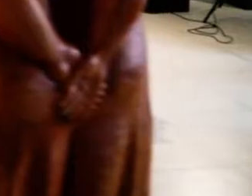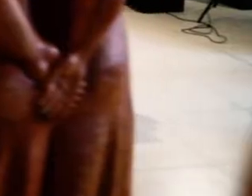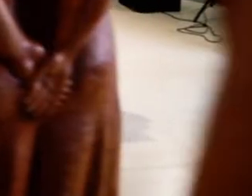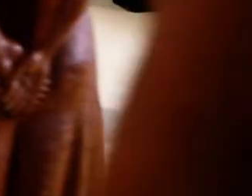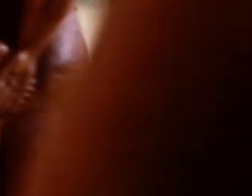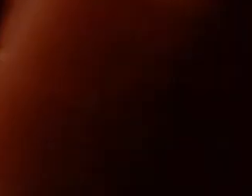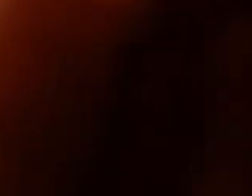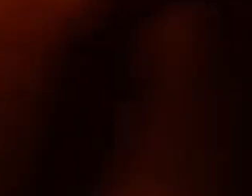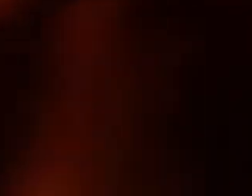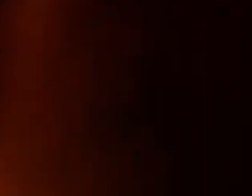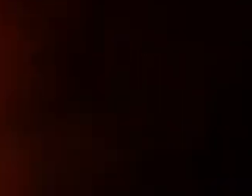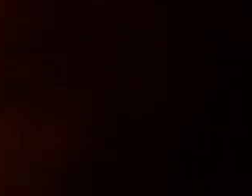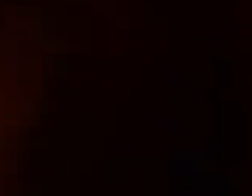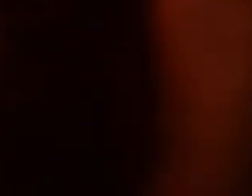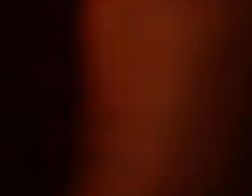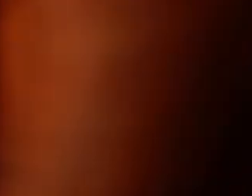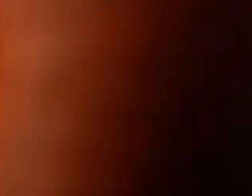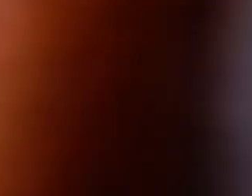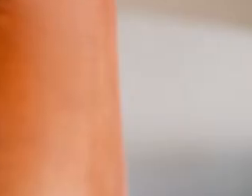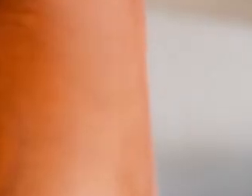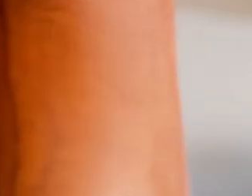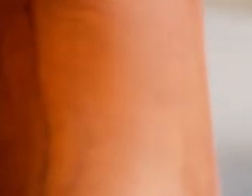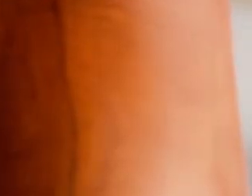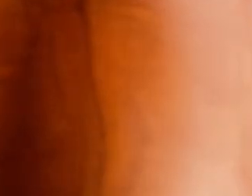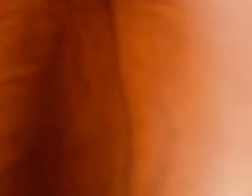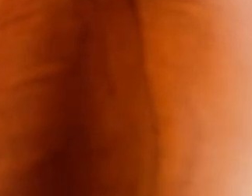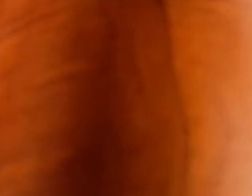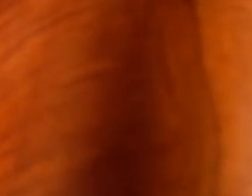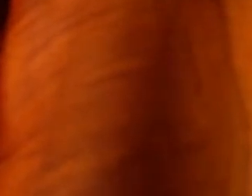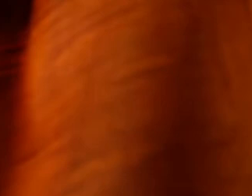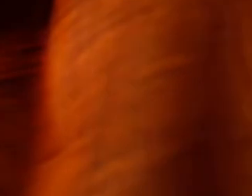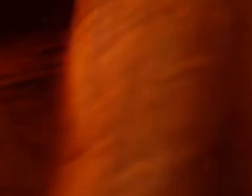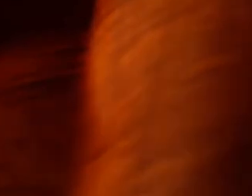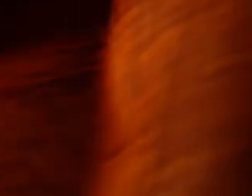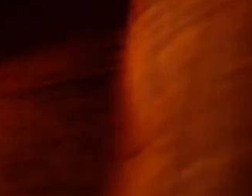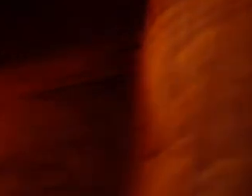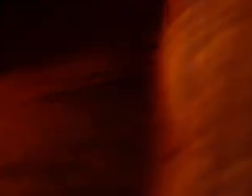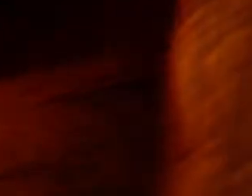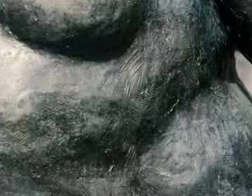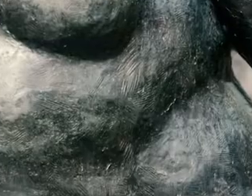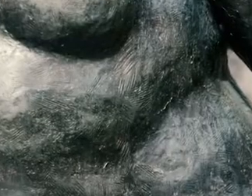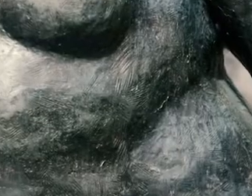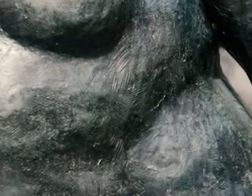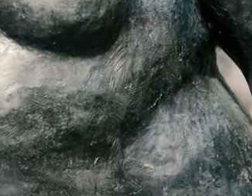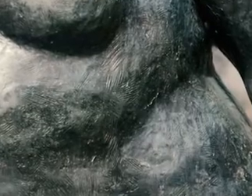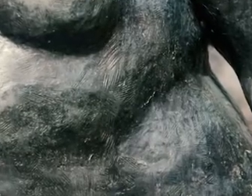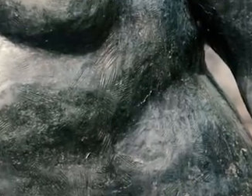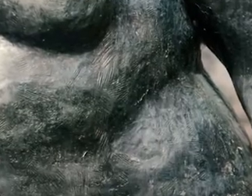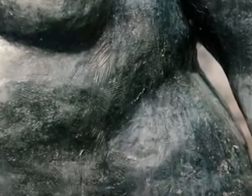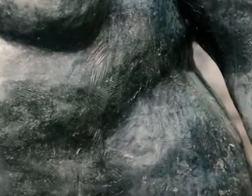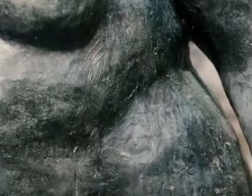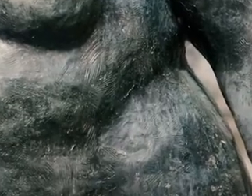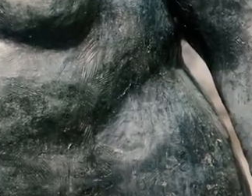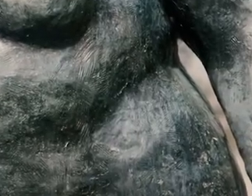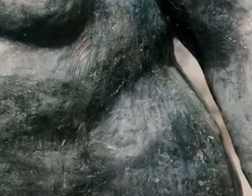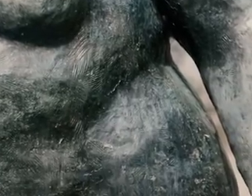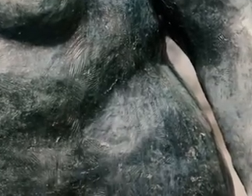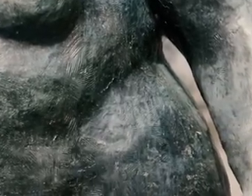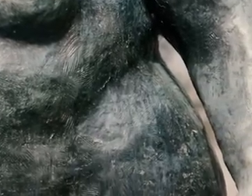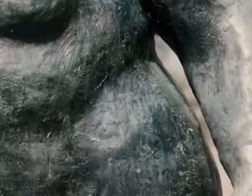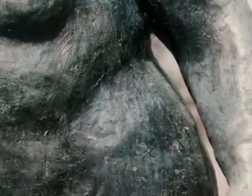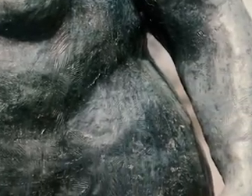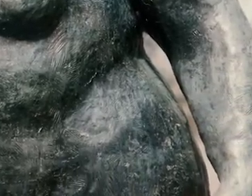de presentación. Manuel Vargas Murillo, el niño que inició en Tilarán su camino hasta la